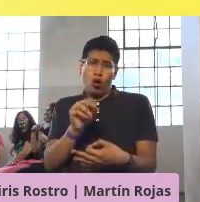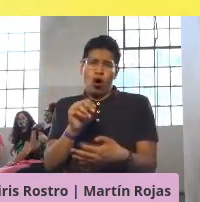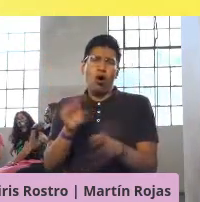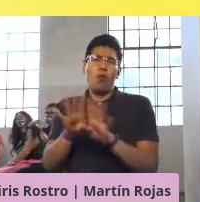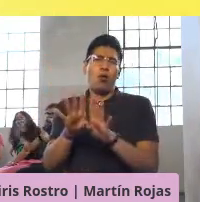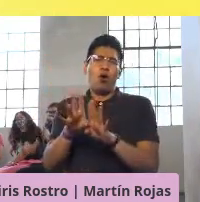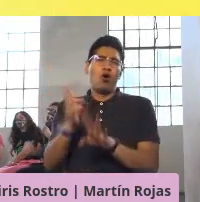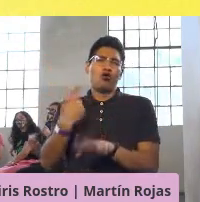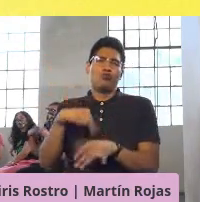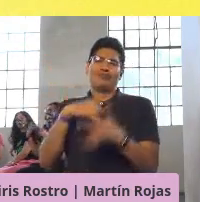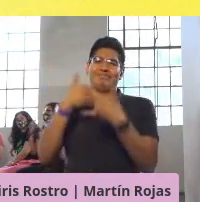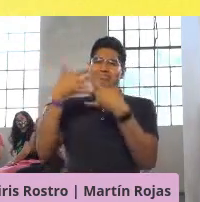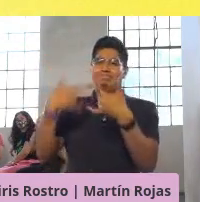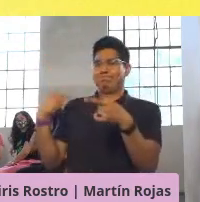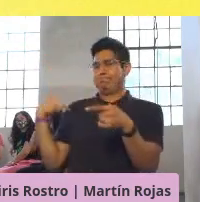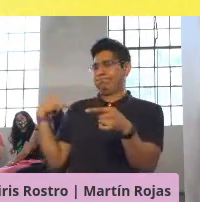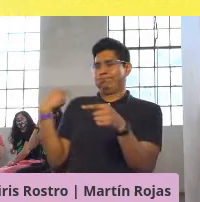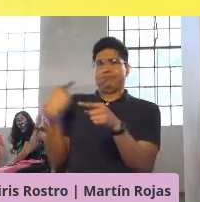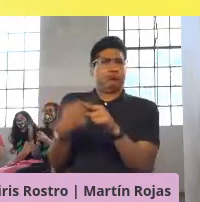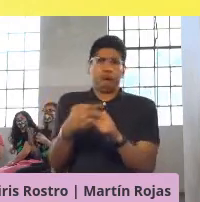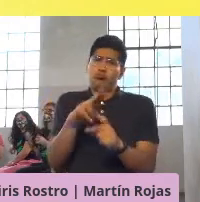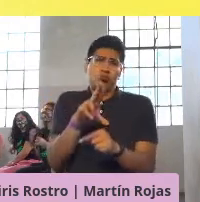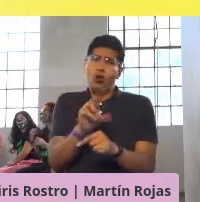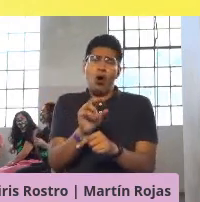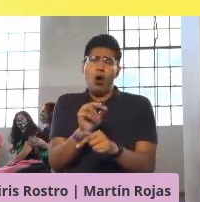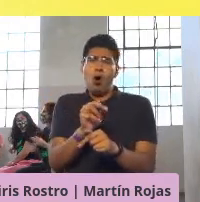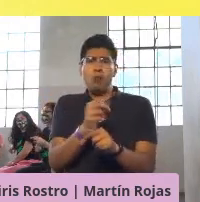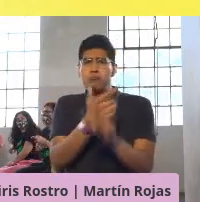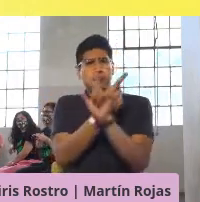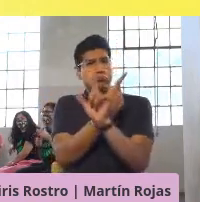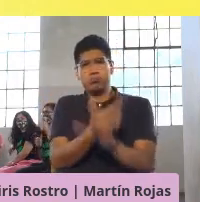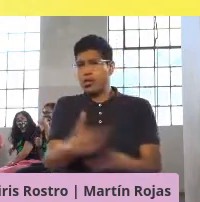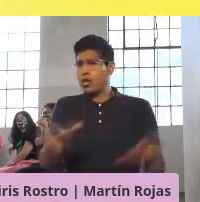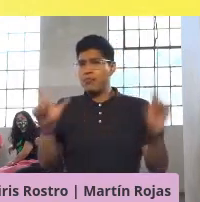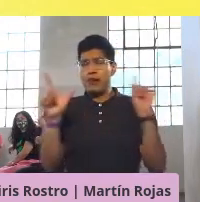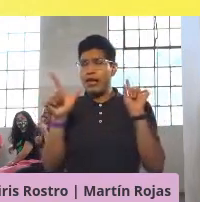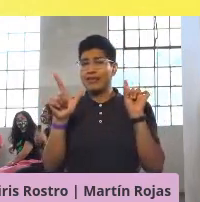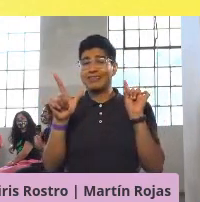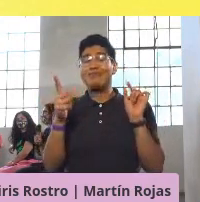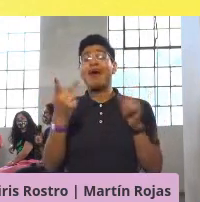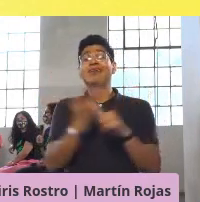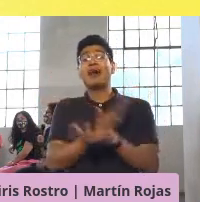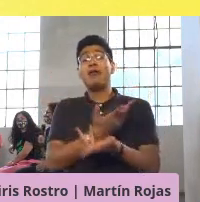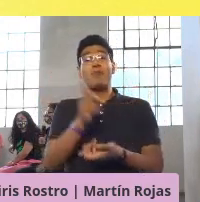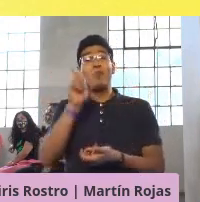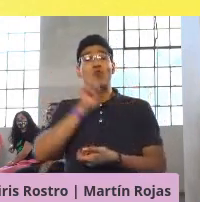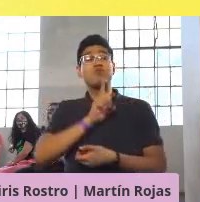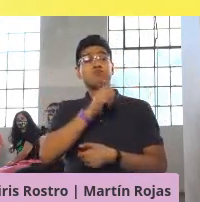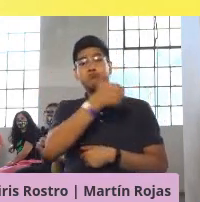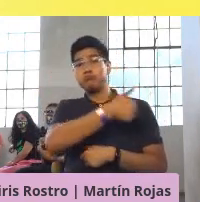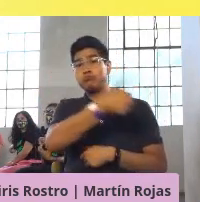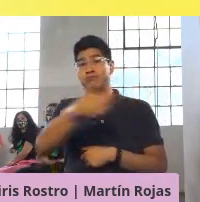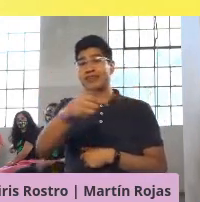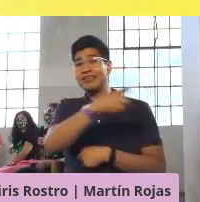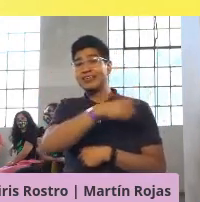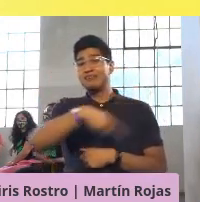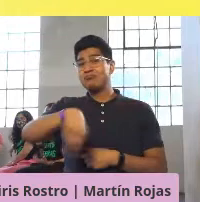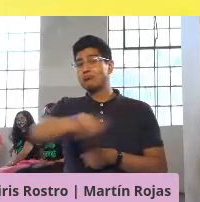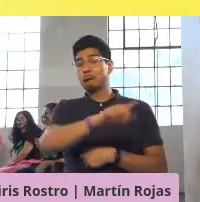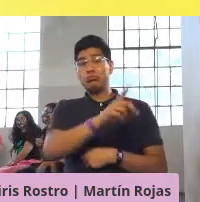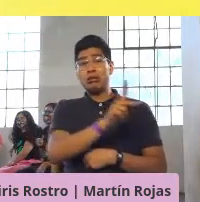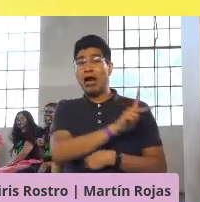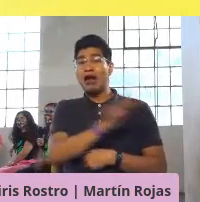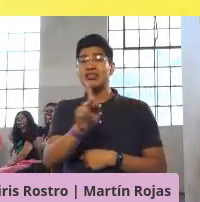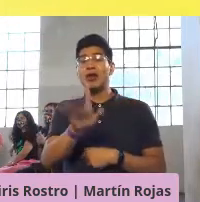recorrido o estudiado, ¿no? O sea, nos dimos cuenta que lo que nos unía era legítimamente la rabia, ¿no? Legítimamente